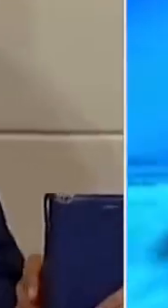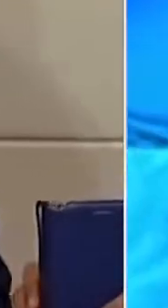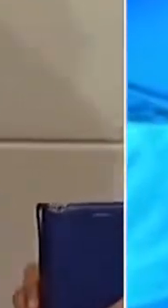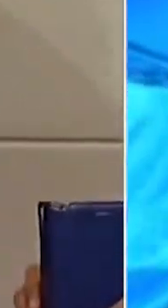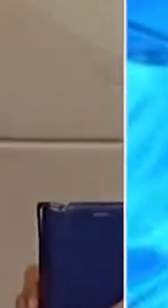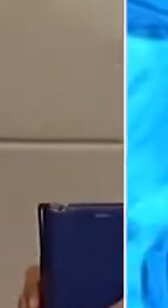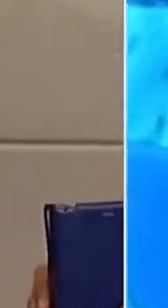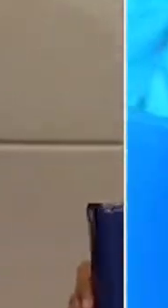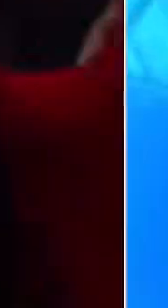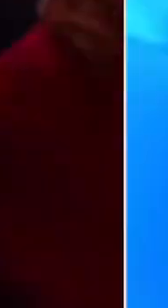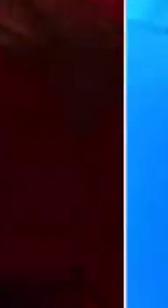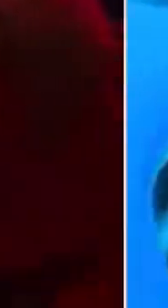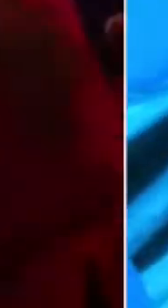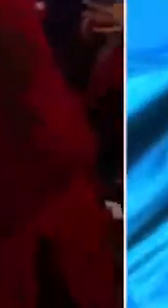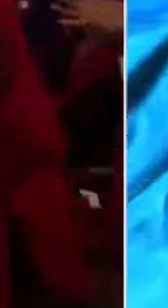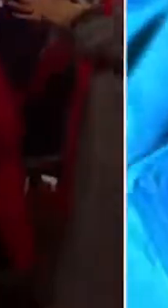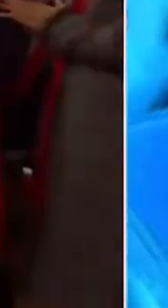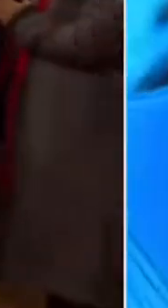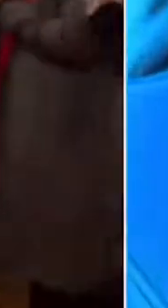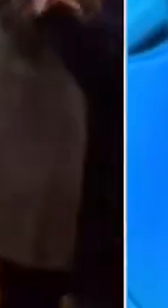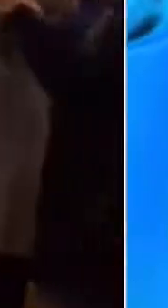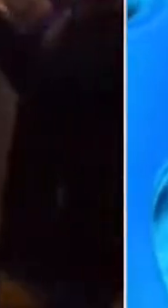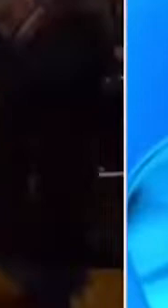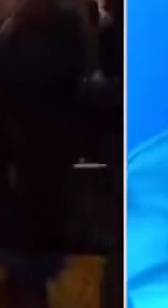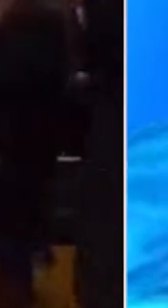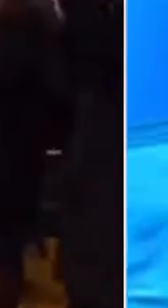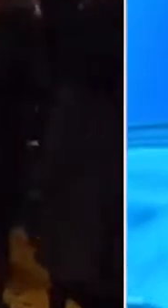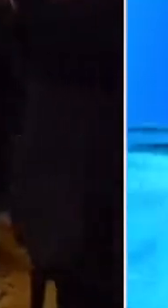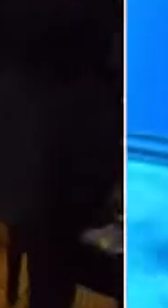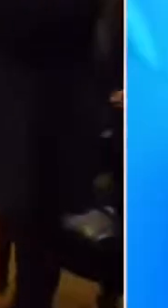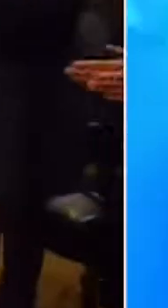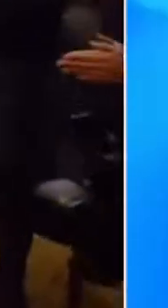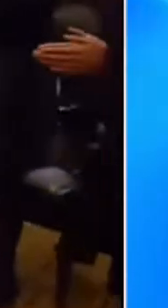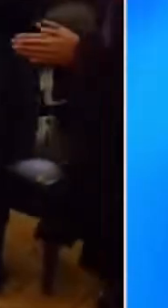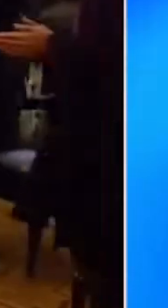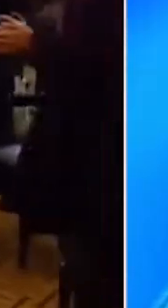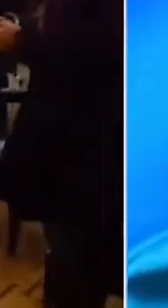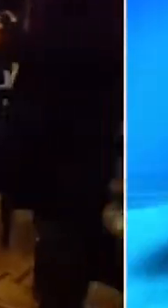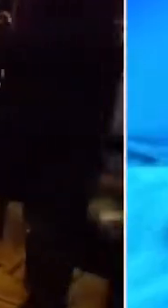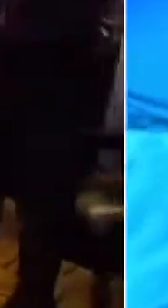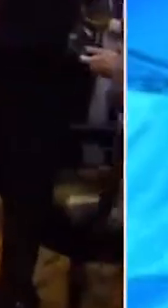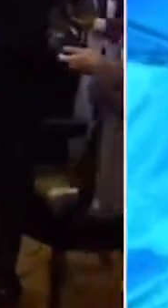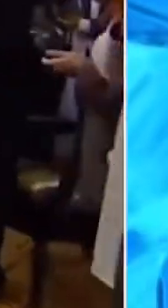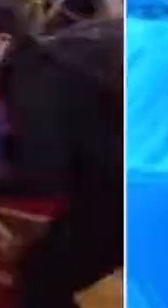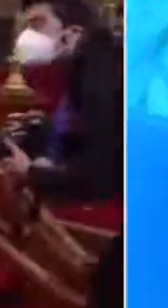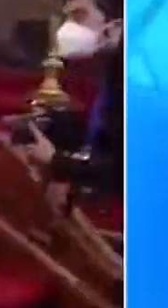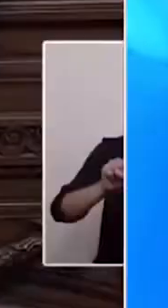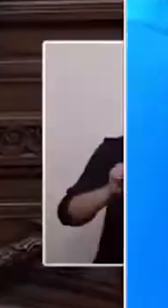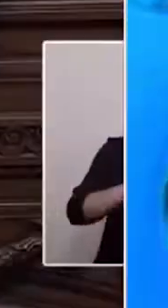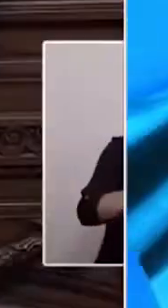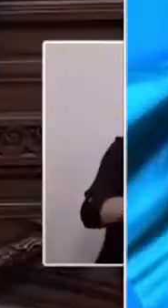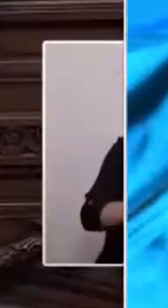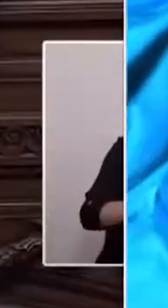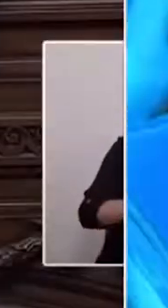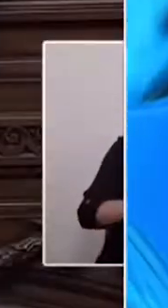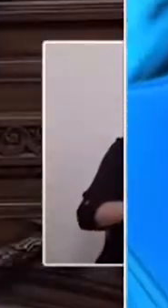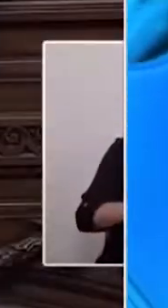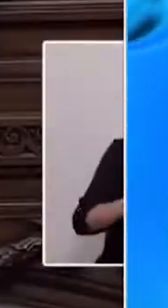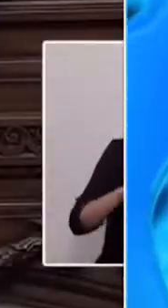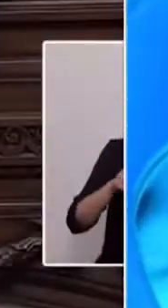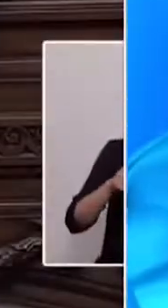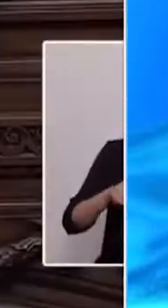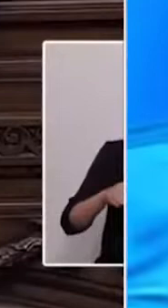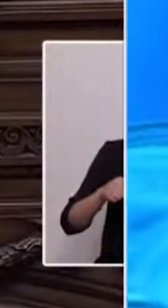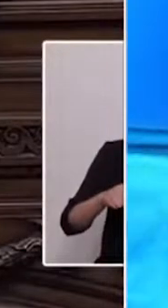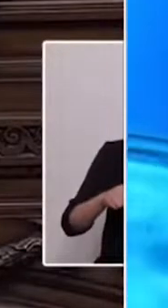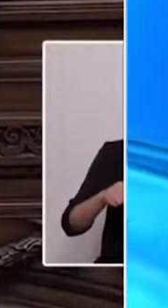Estado Social Democrático de Derecho era el corazón de la transformación que necesitamos para el presente y para el futuro. yo me voy bien